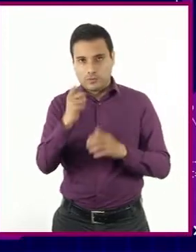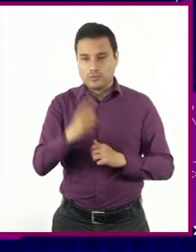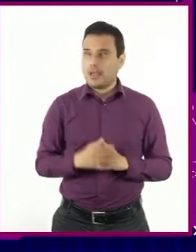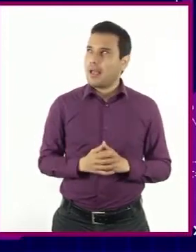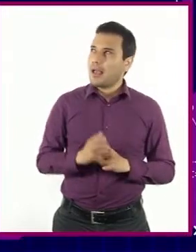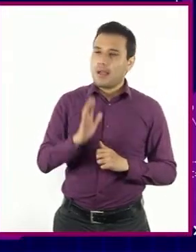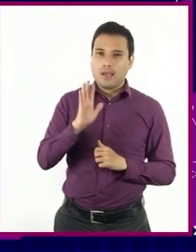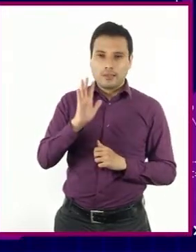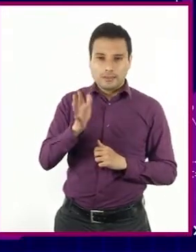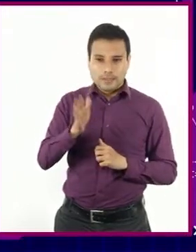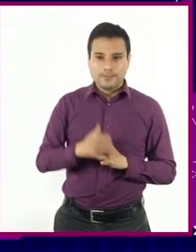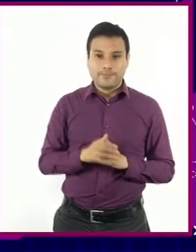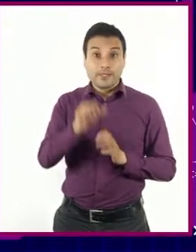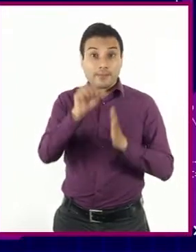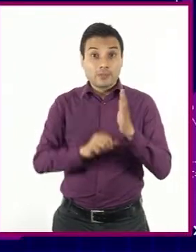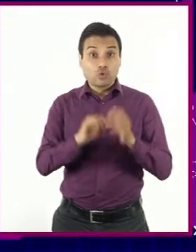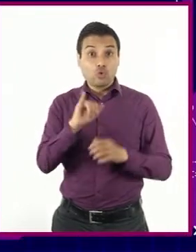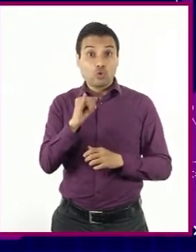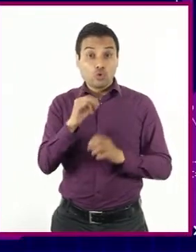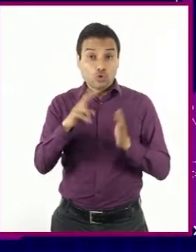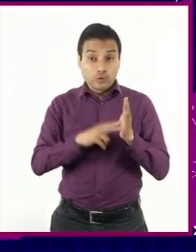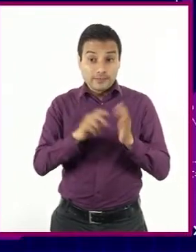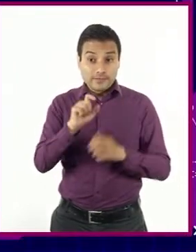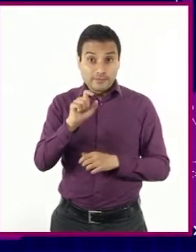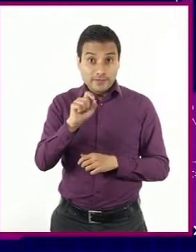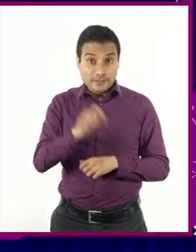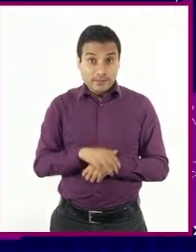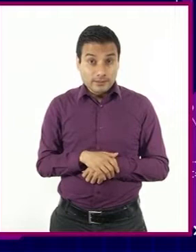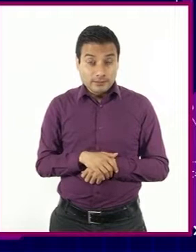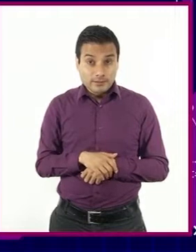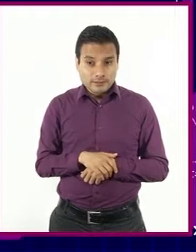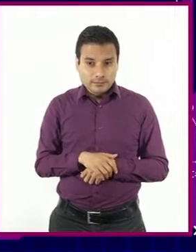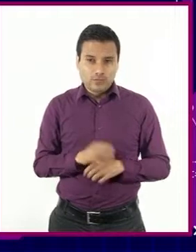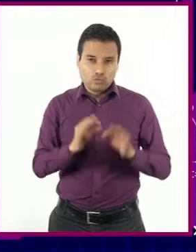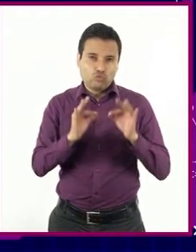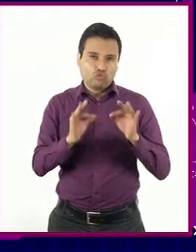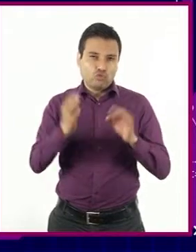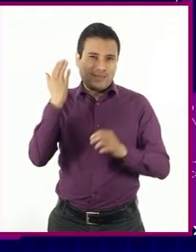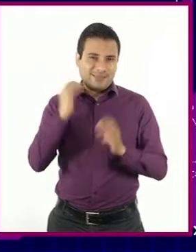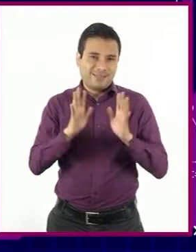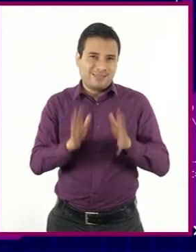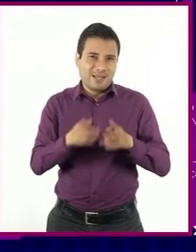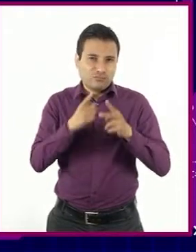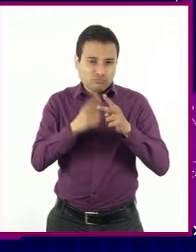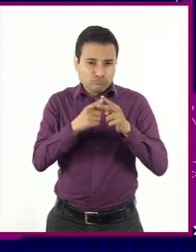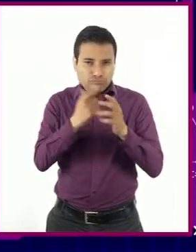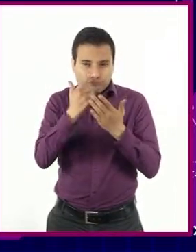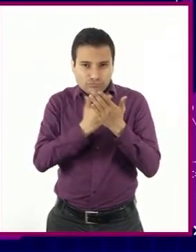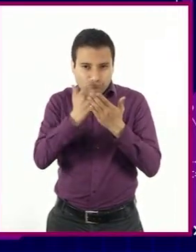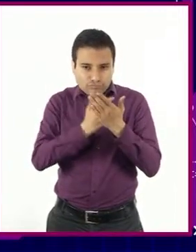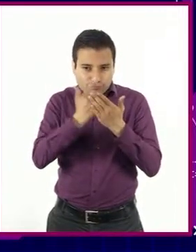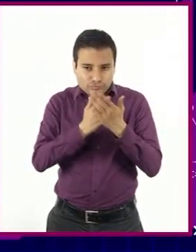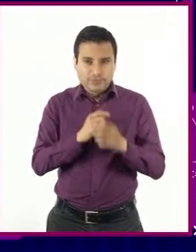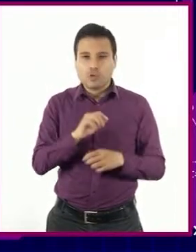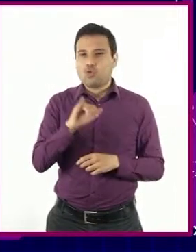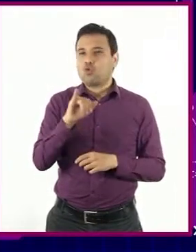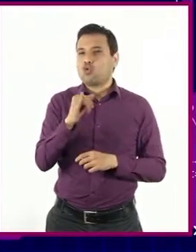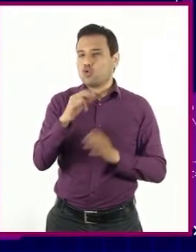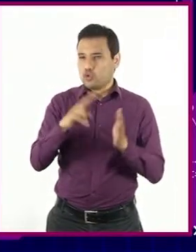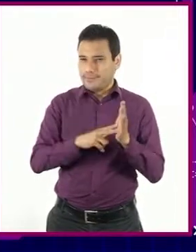ver que la inflación del mes de junio de 2020 es la que ya calculamos antes con respecto a la de junio